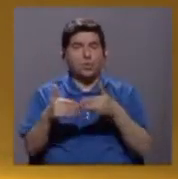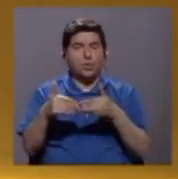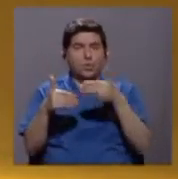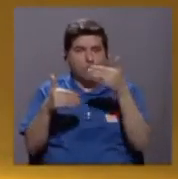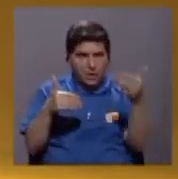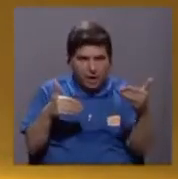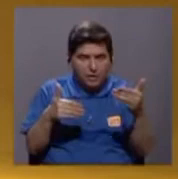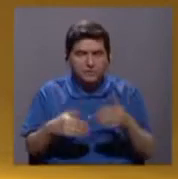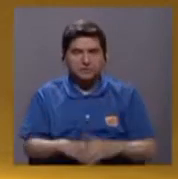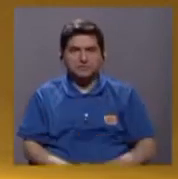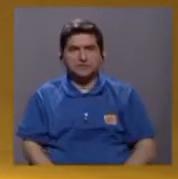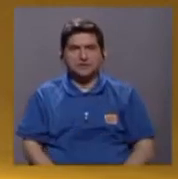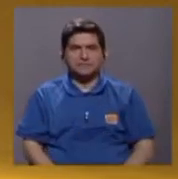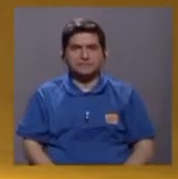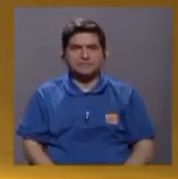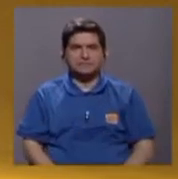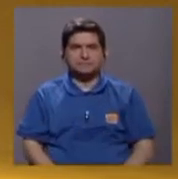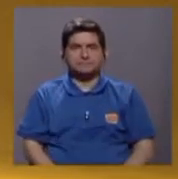parece que